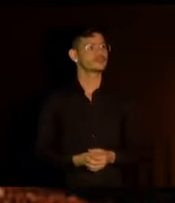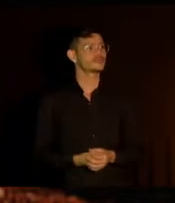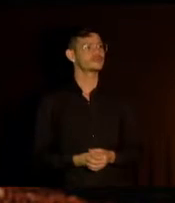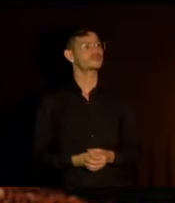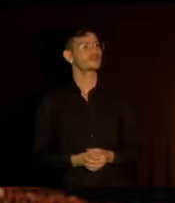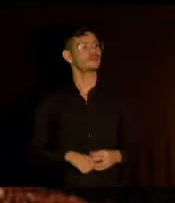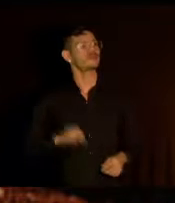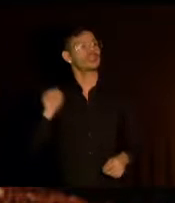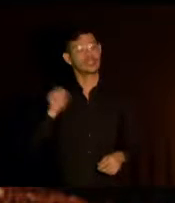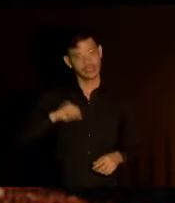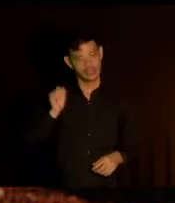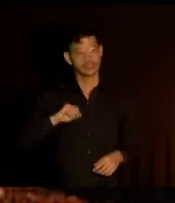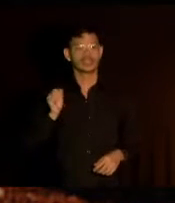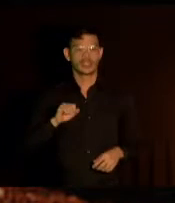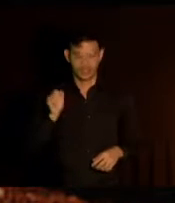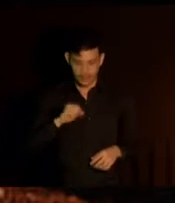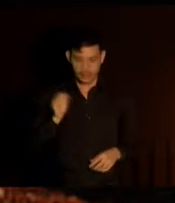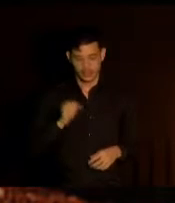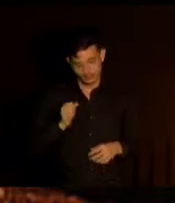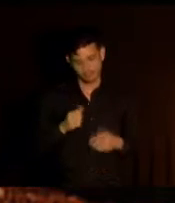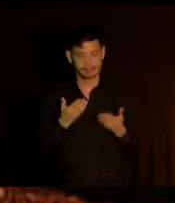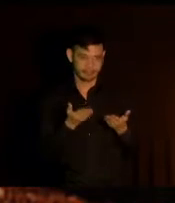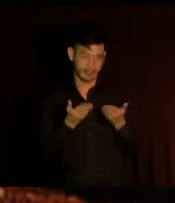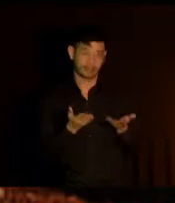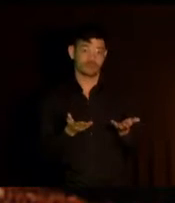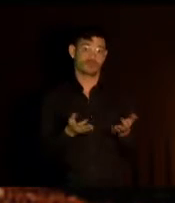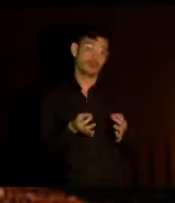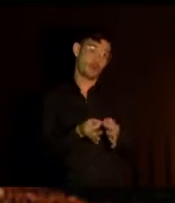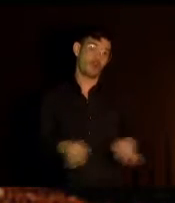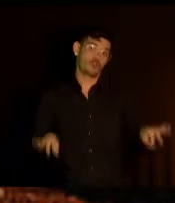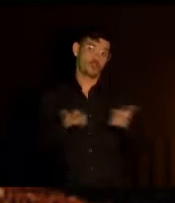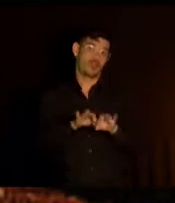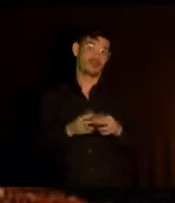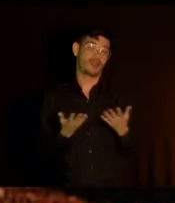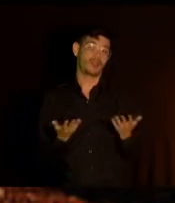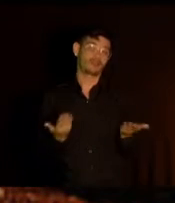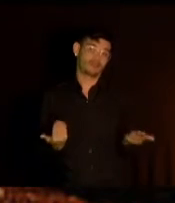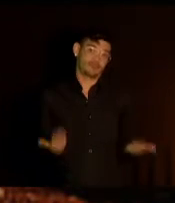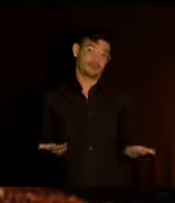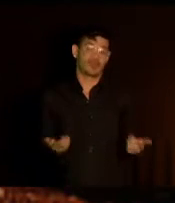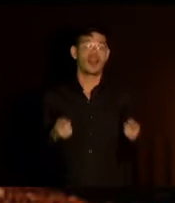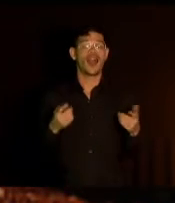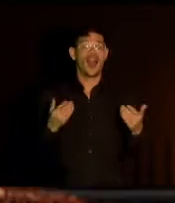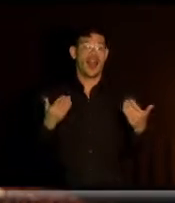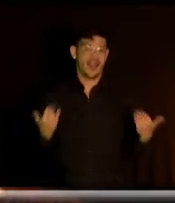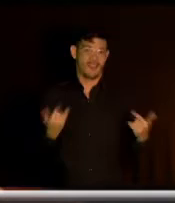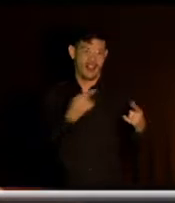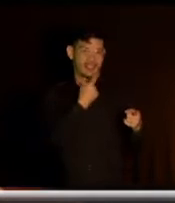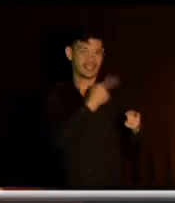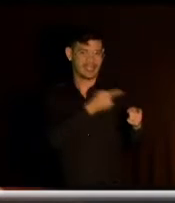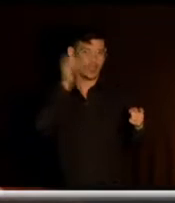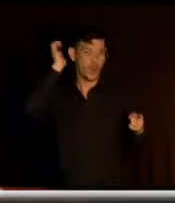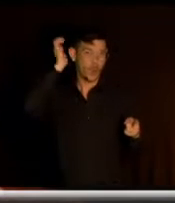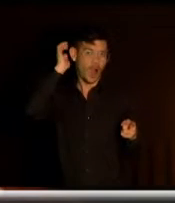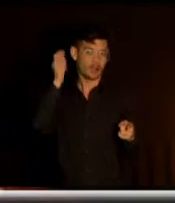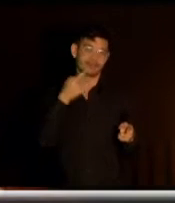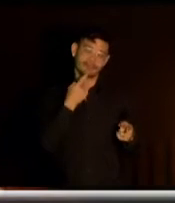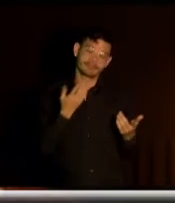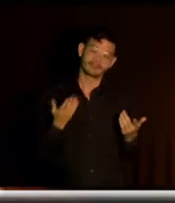Eric, sí, es algo importante lo que acaba de mencionar Juan, y aunque de cierta manera